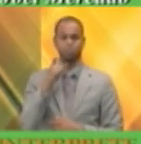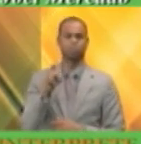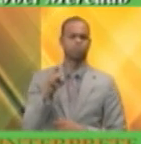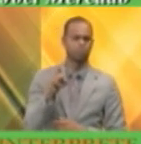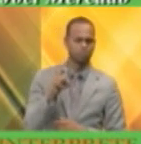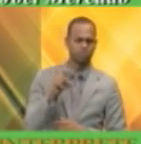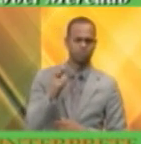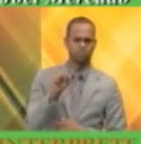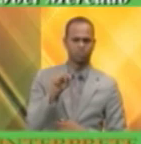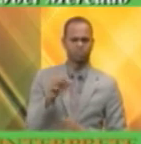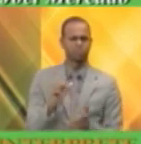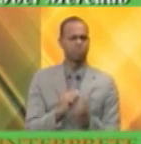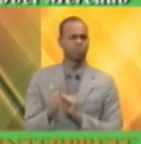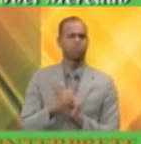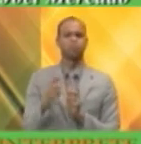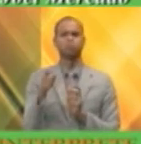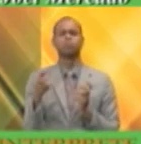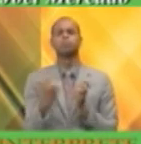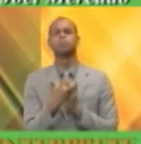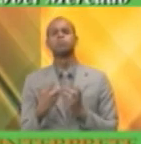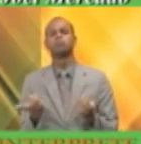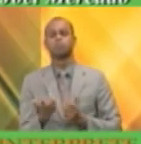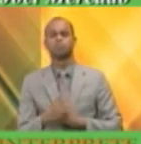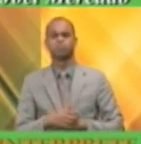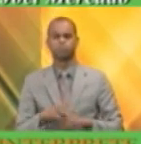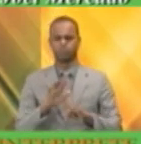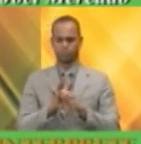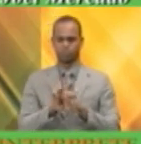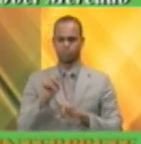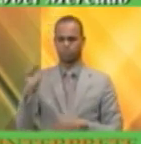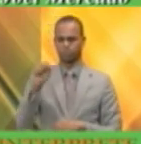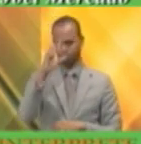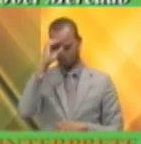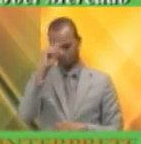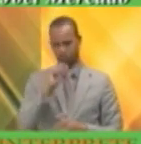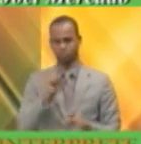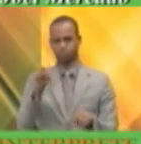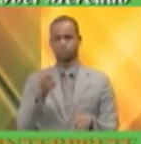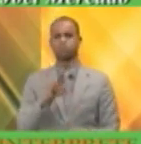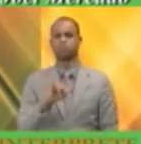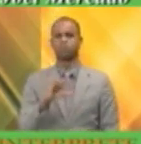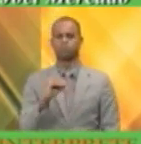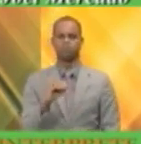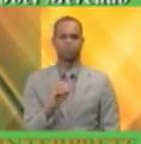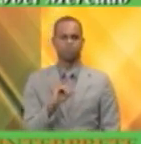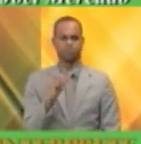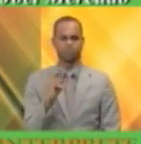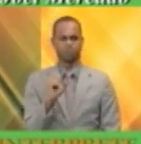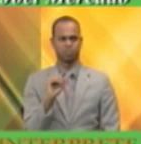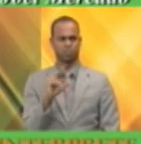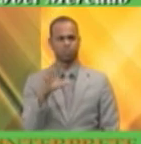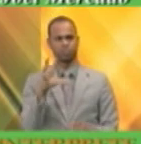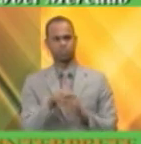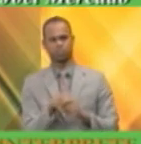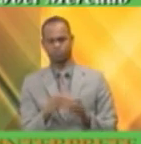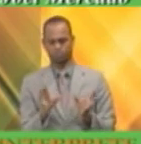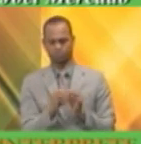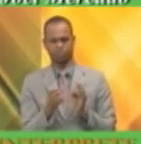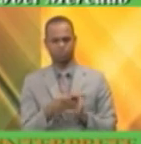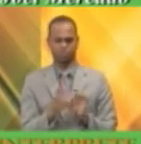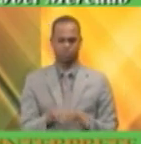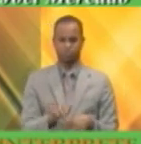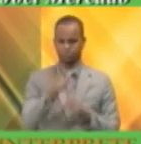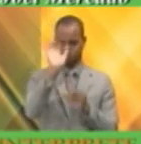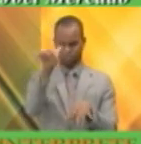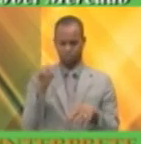para qué deporte tú puedes ir. Por ejemplo, de estos muchachos ahora que van a Río, Fabián Emilio Cuello, él pertenece a un club de baloncesto sobre